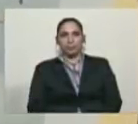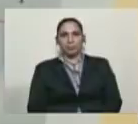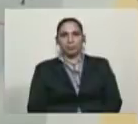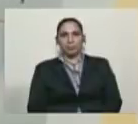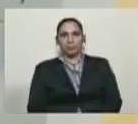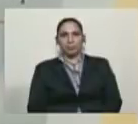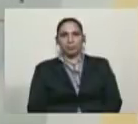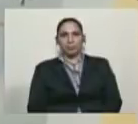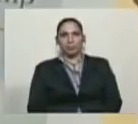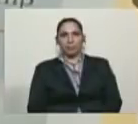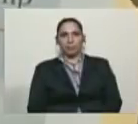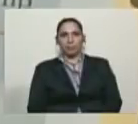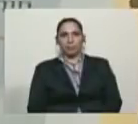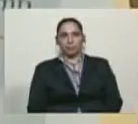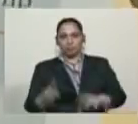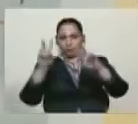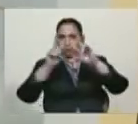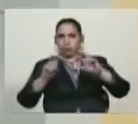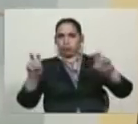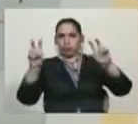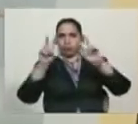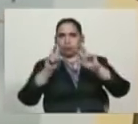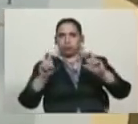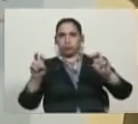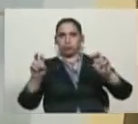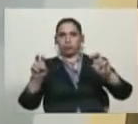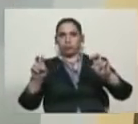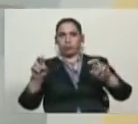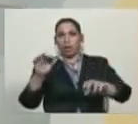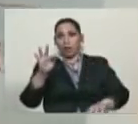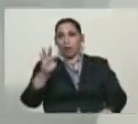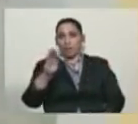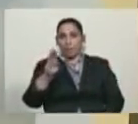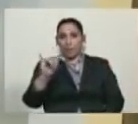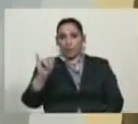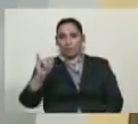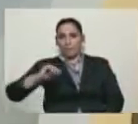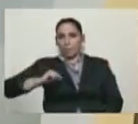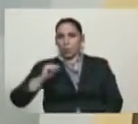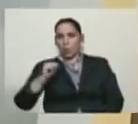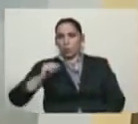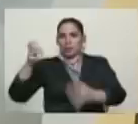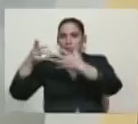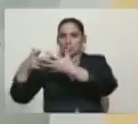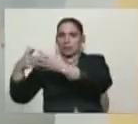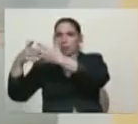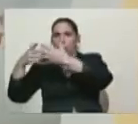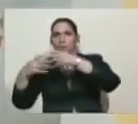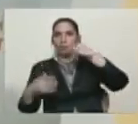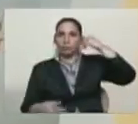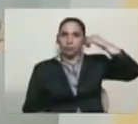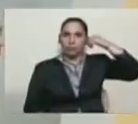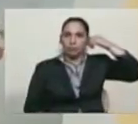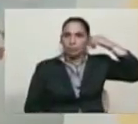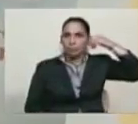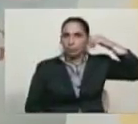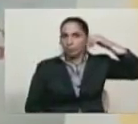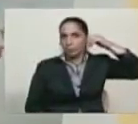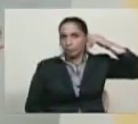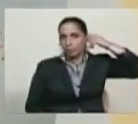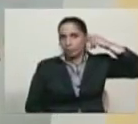investigation en fm y pues la policía los eeuu andrew